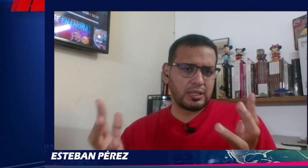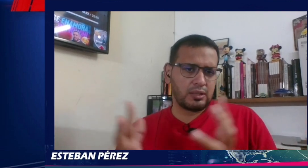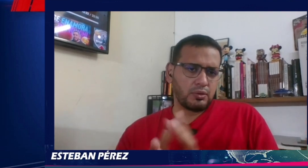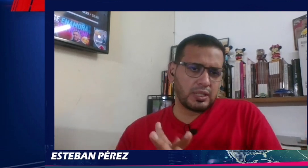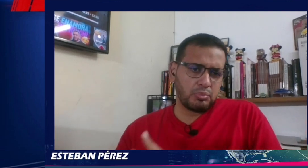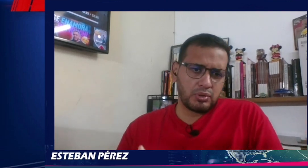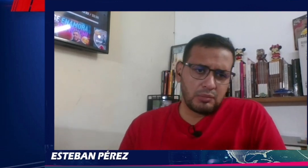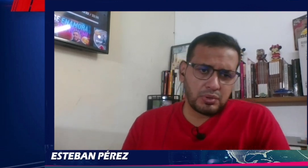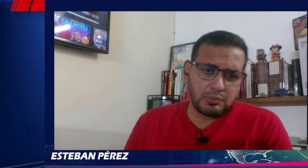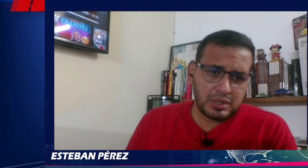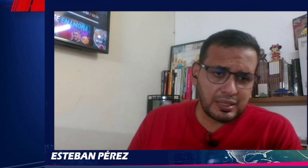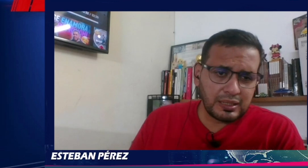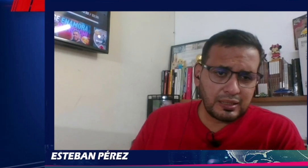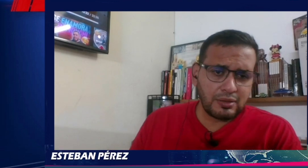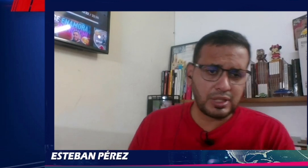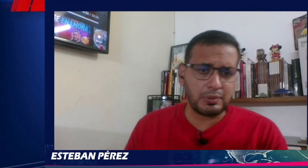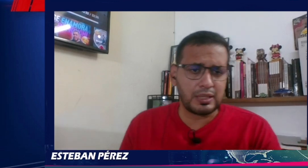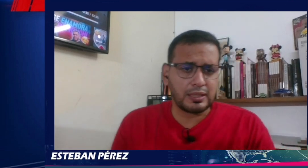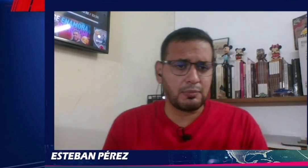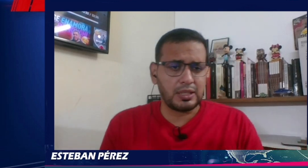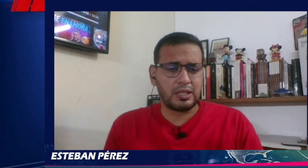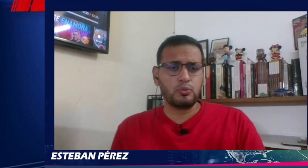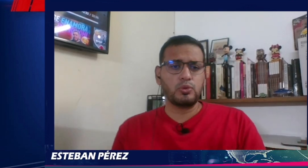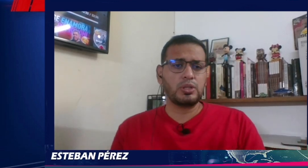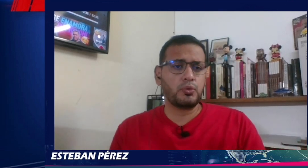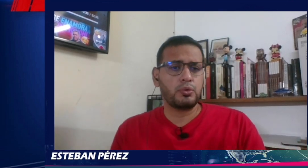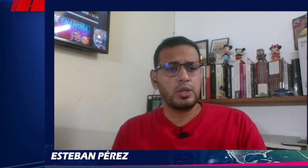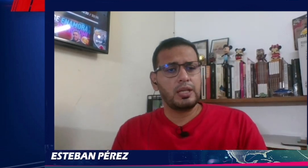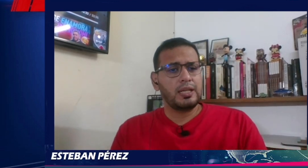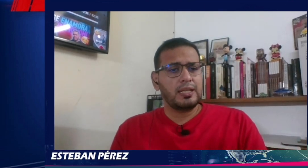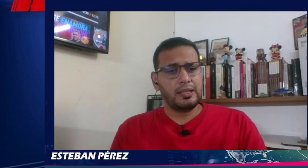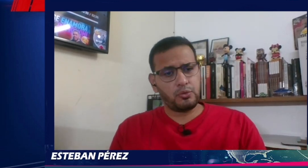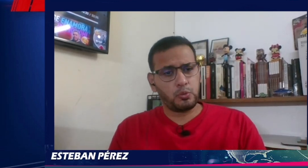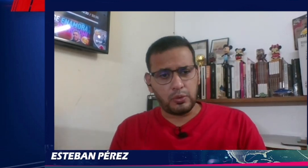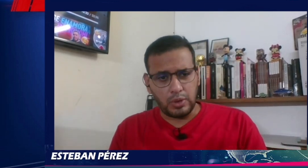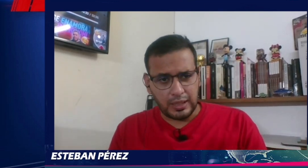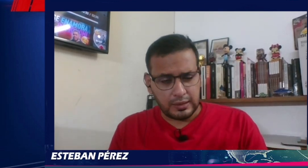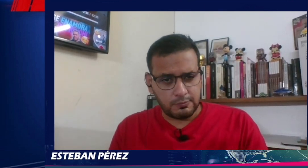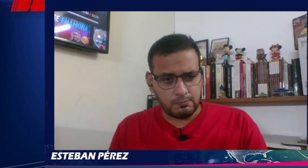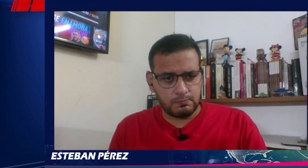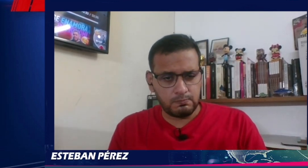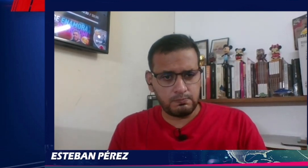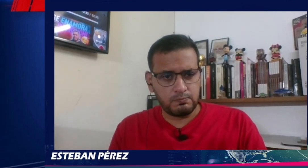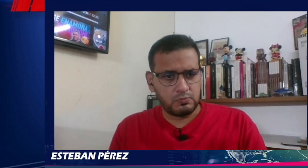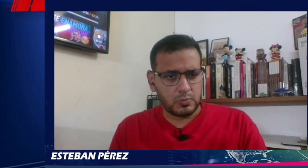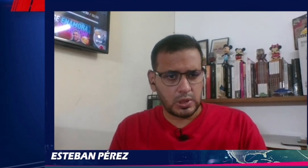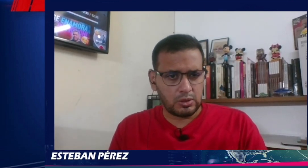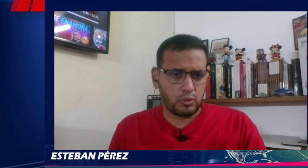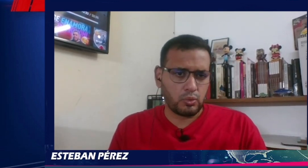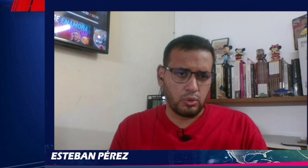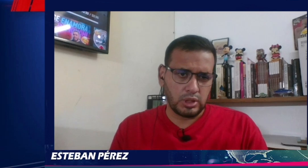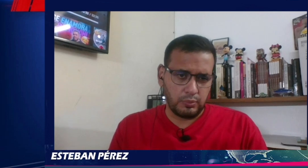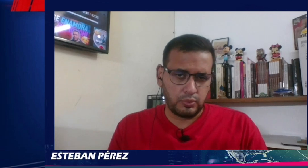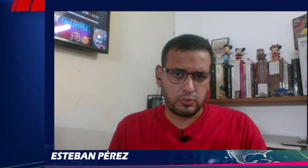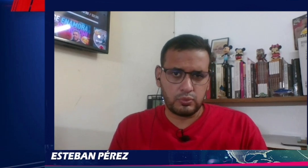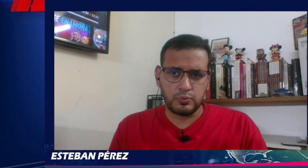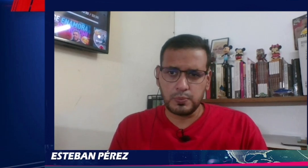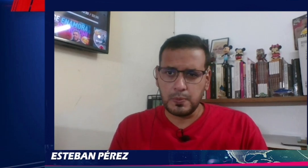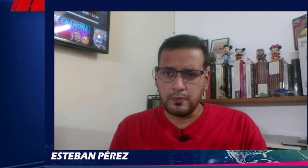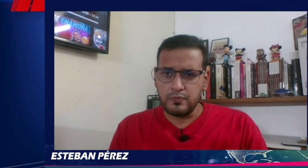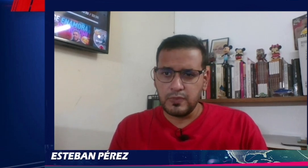y ahora se dejó de hacer. ¿Por qué? Porque pues ese dinero se iba directamente a los bolsillos de sus personajes que todos